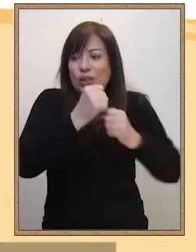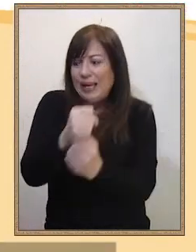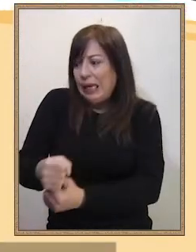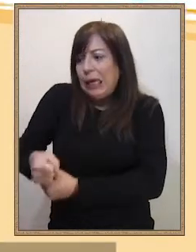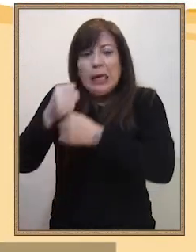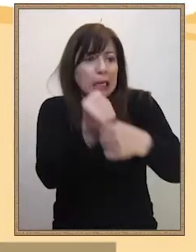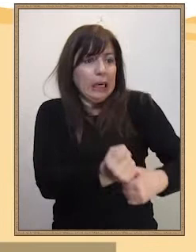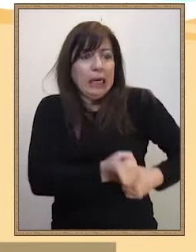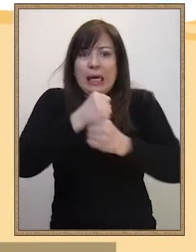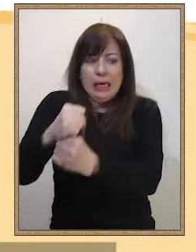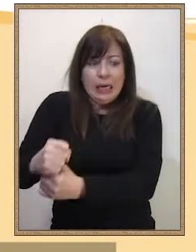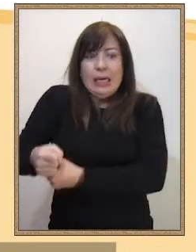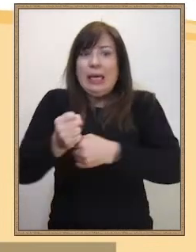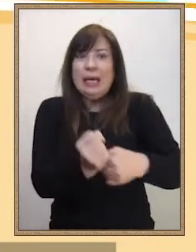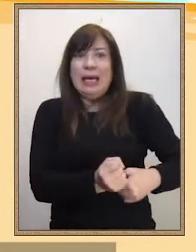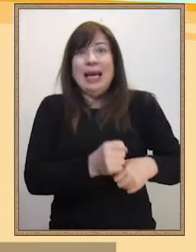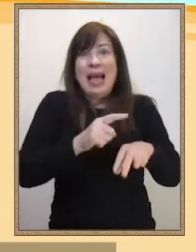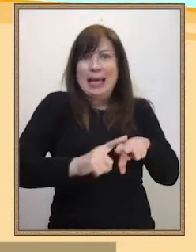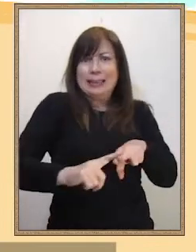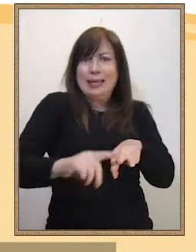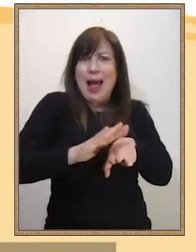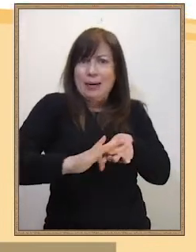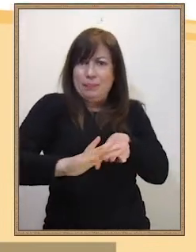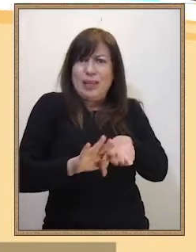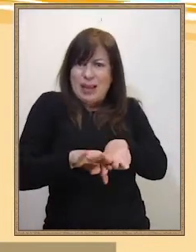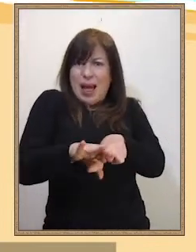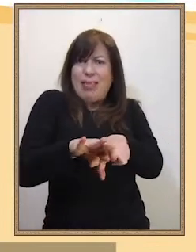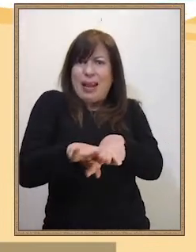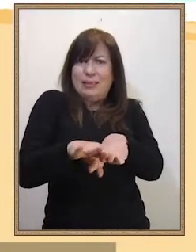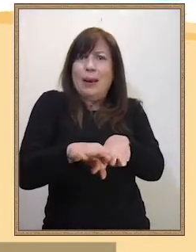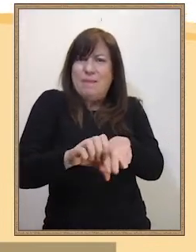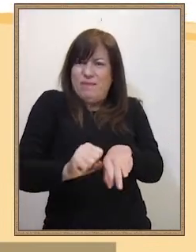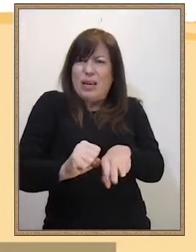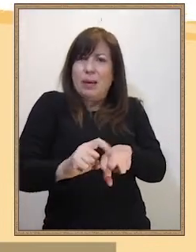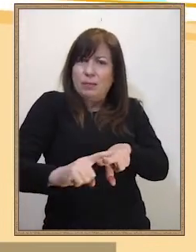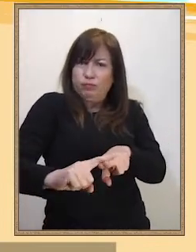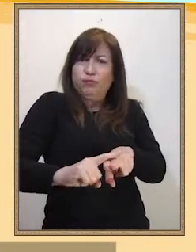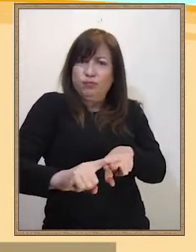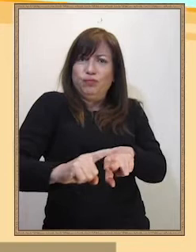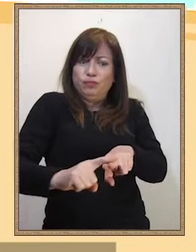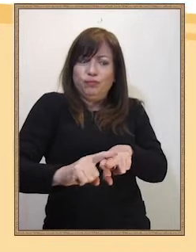a estirar así nuestras piernas y vamos a flexionar.